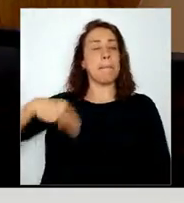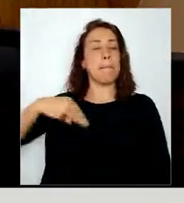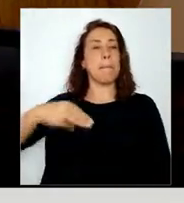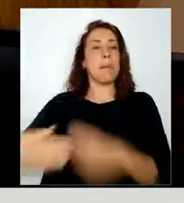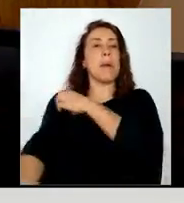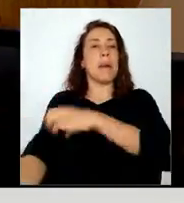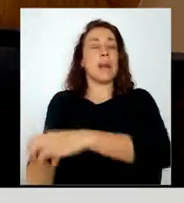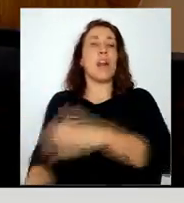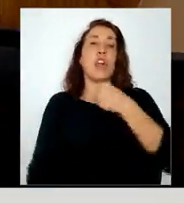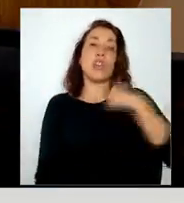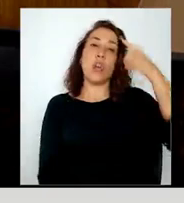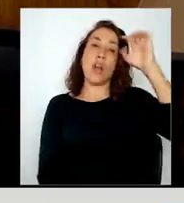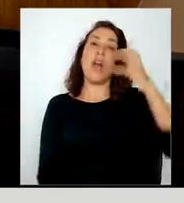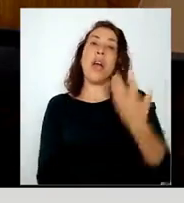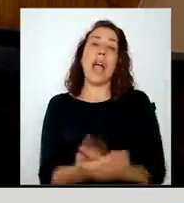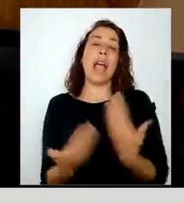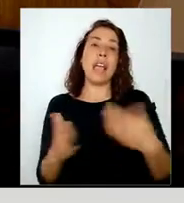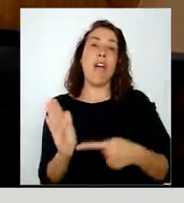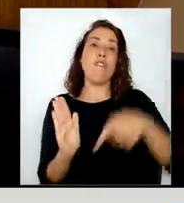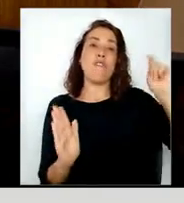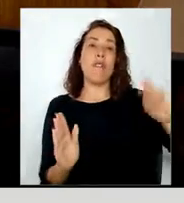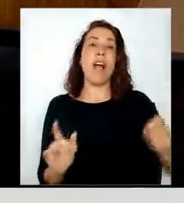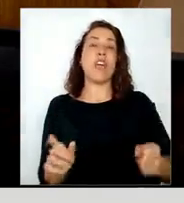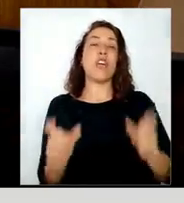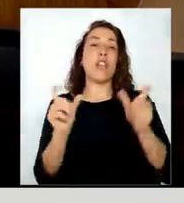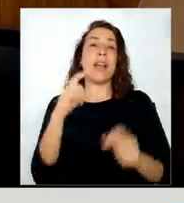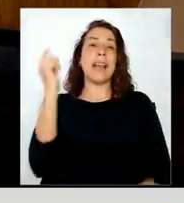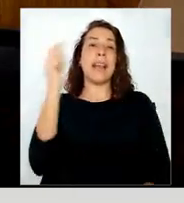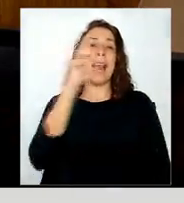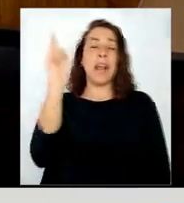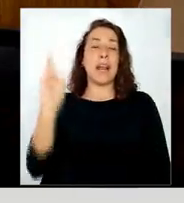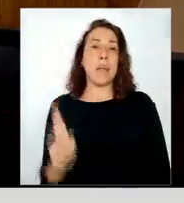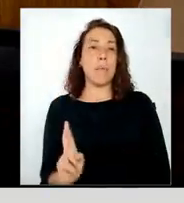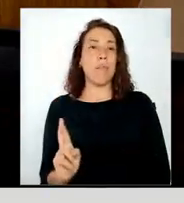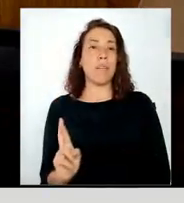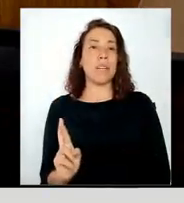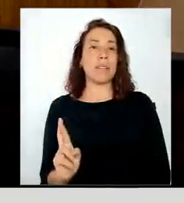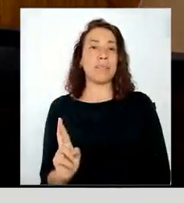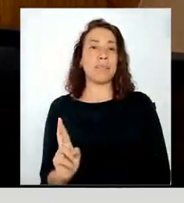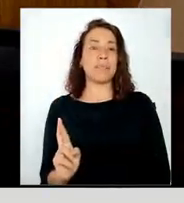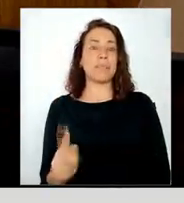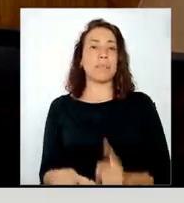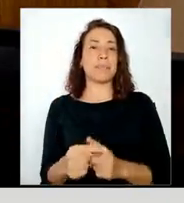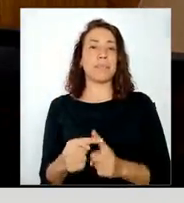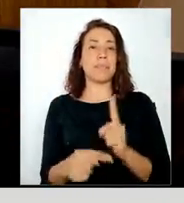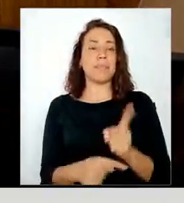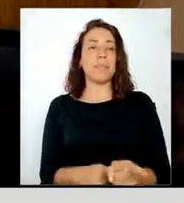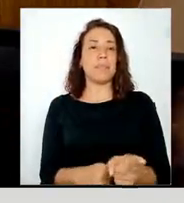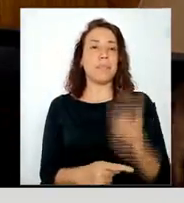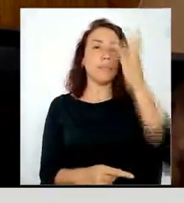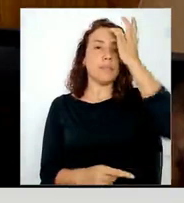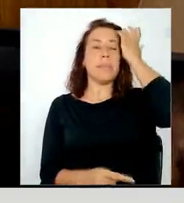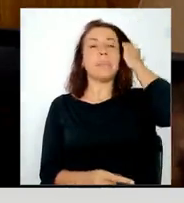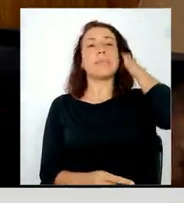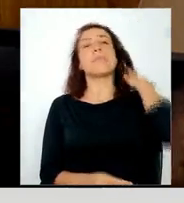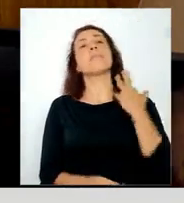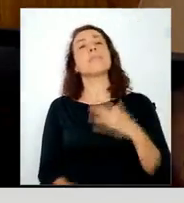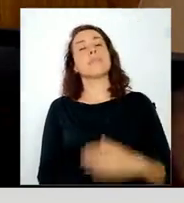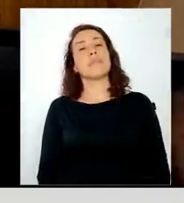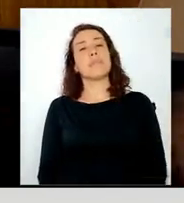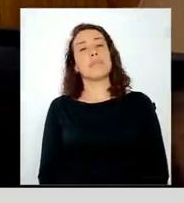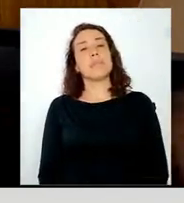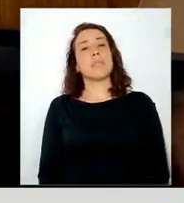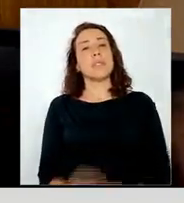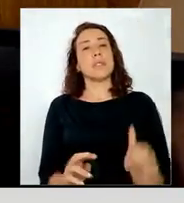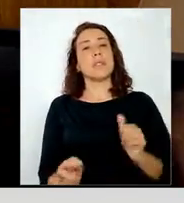existe un dictamen de la contraloría general de la república que ha exigido el aplicar el sistema de compras